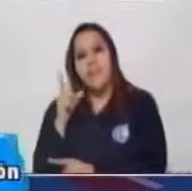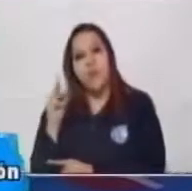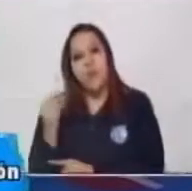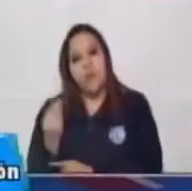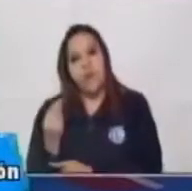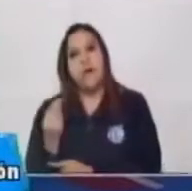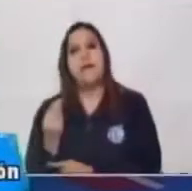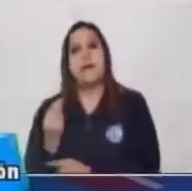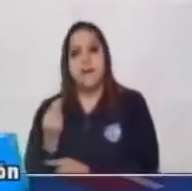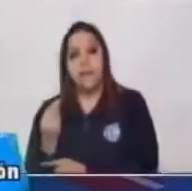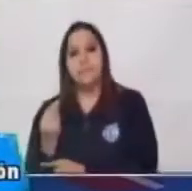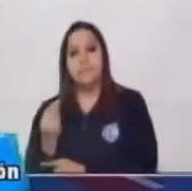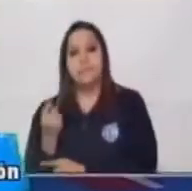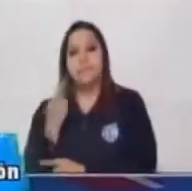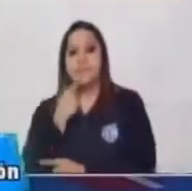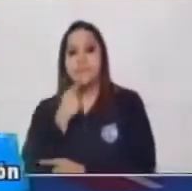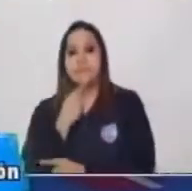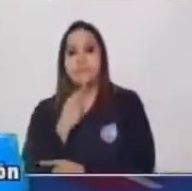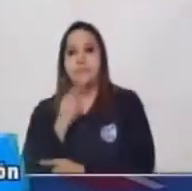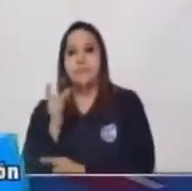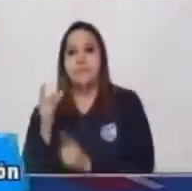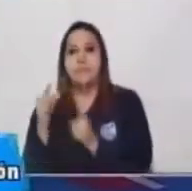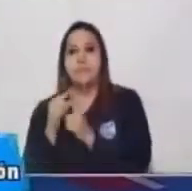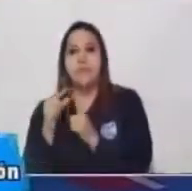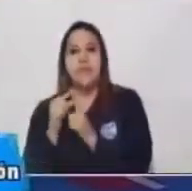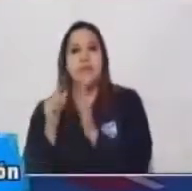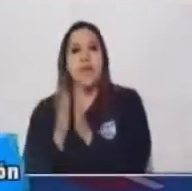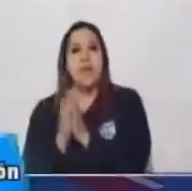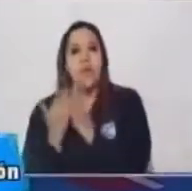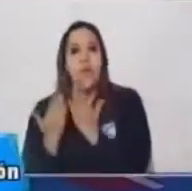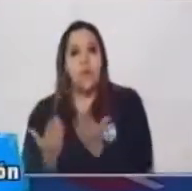bien, va a responder la palabra cuaderno.